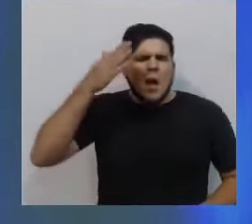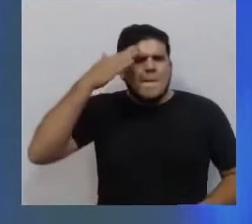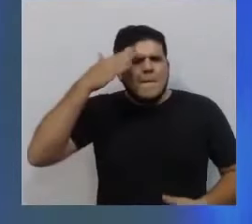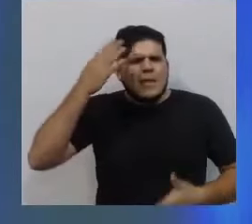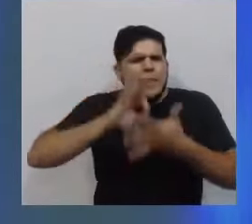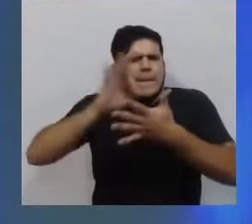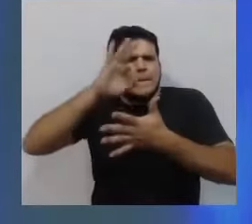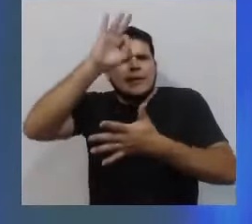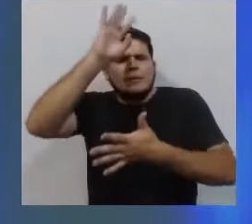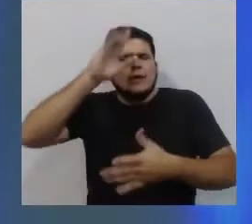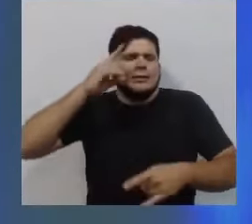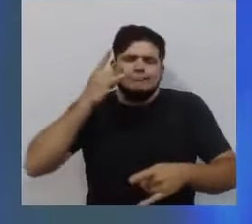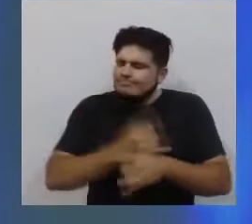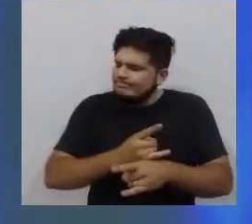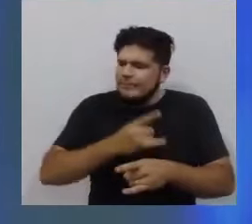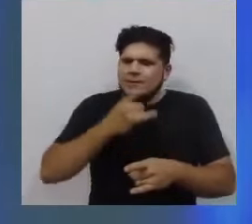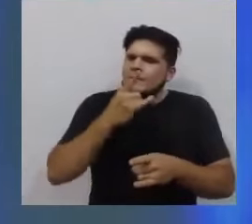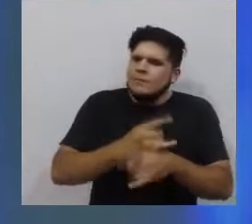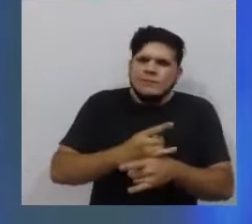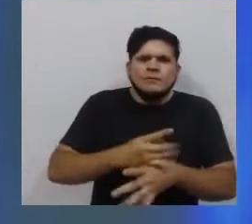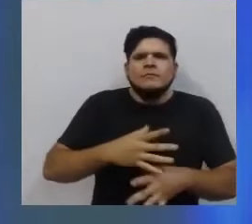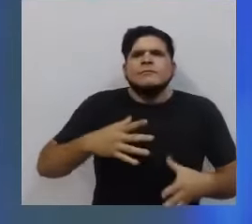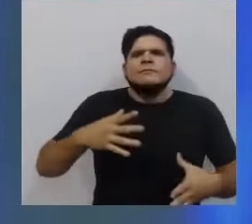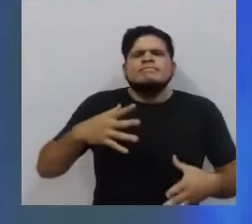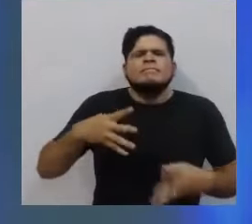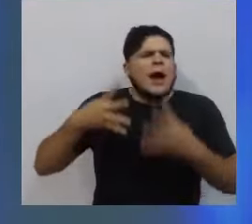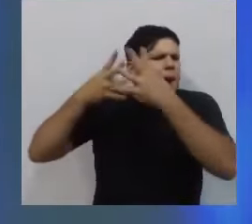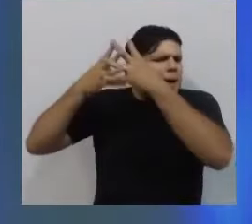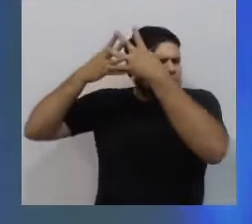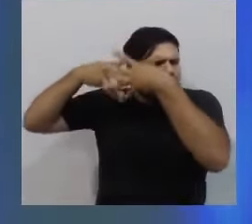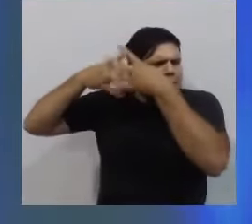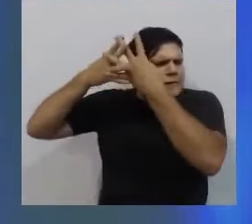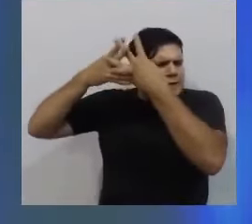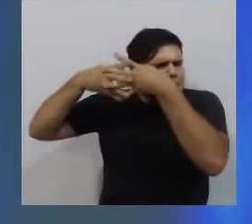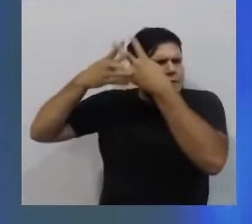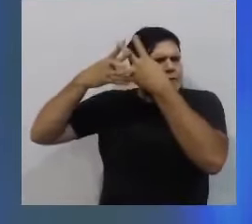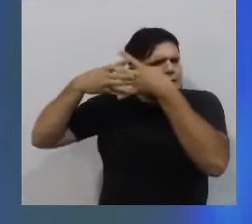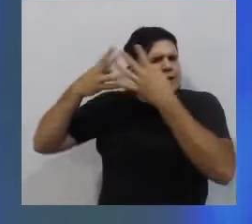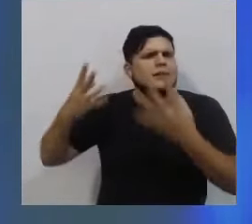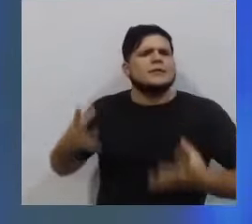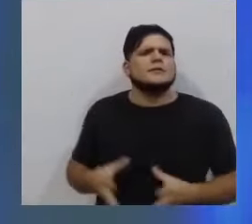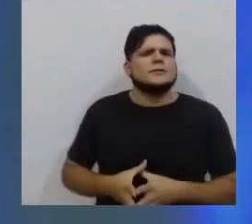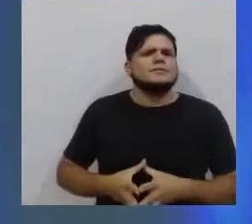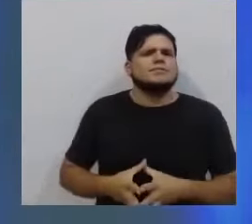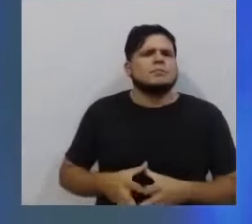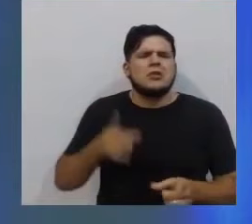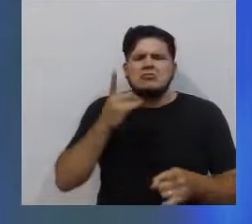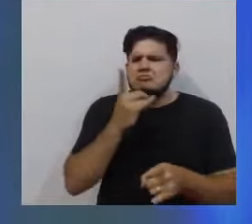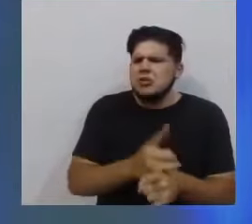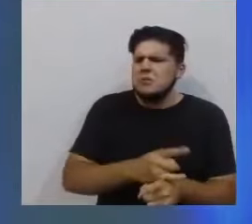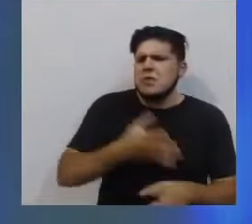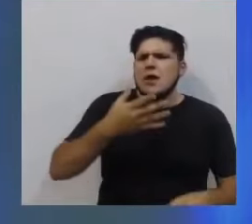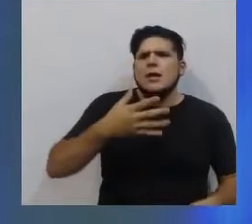palabra de dios y siempre va a estar tomado de la promesa o de las promesas